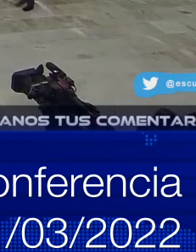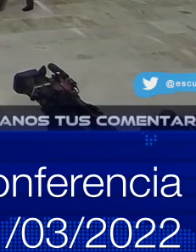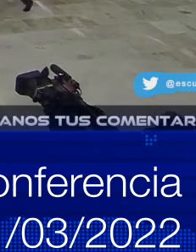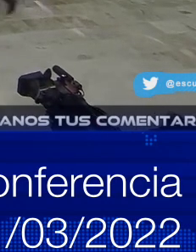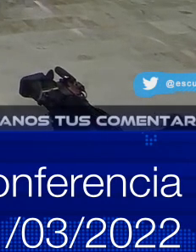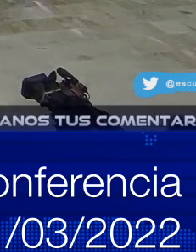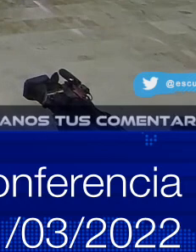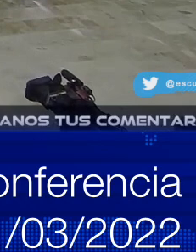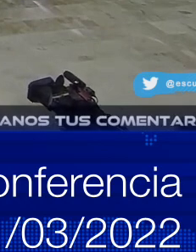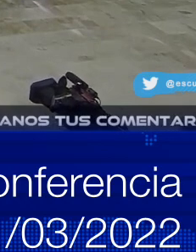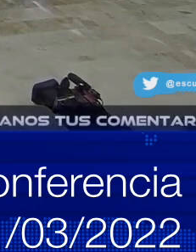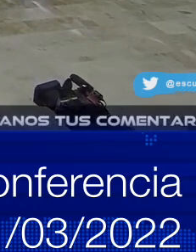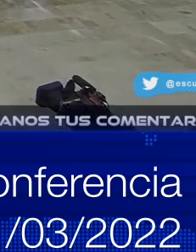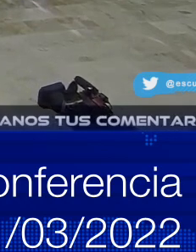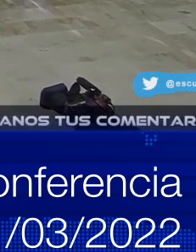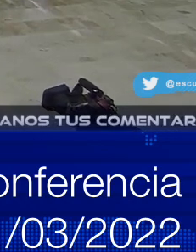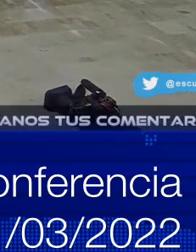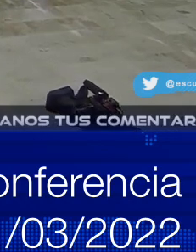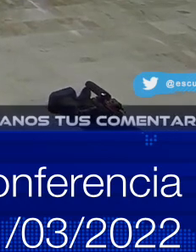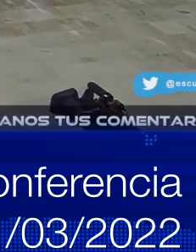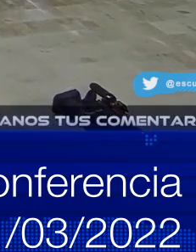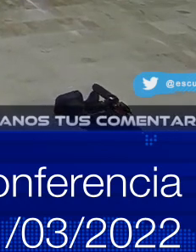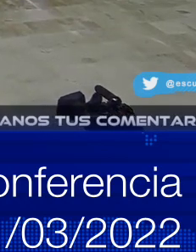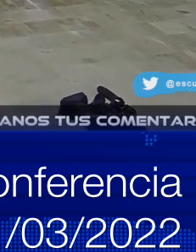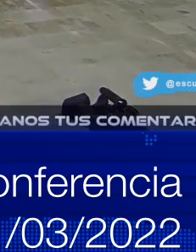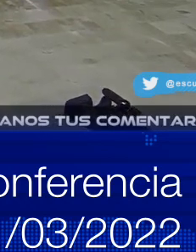pues muy buenos días, nos da mucho gusto